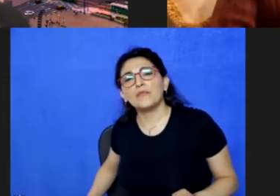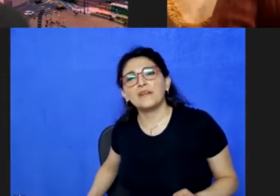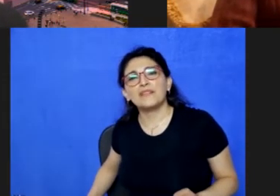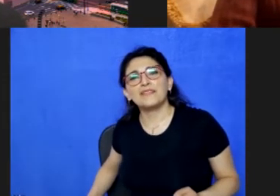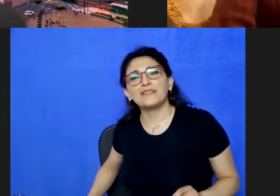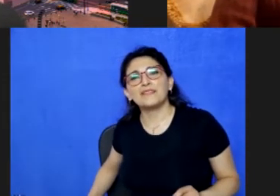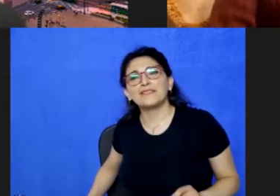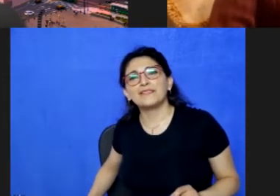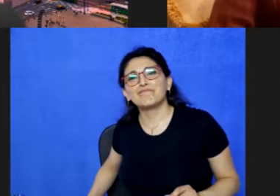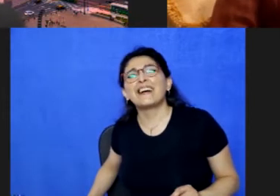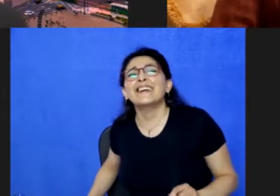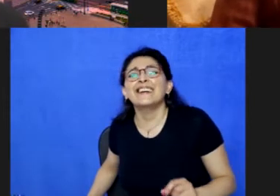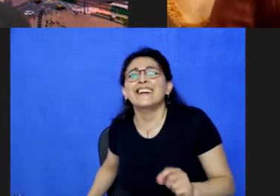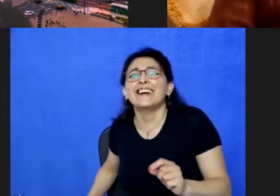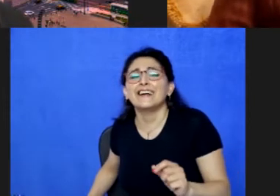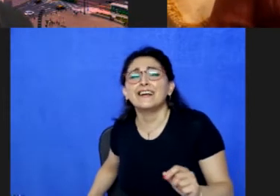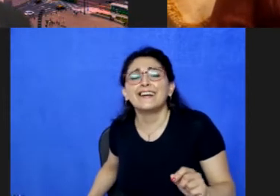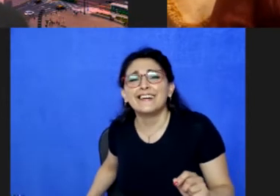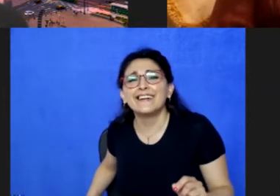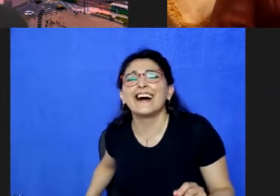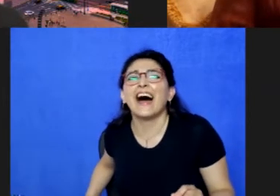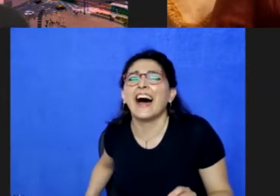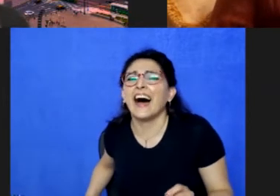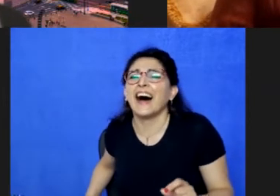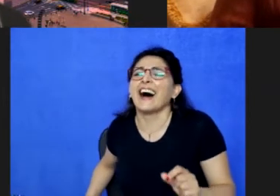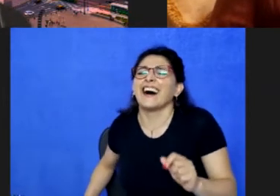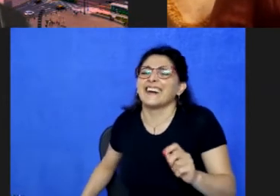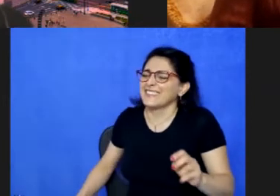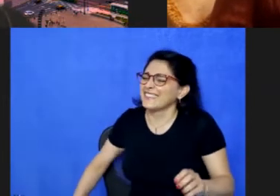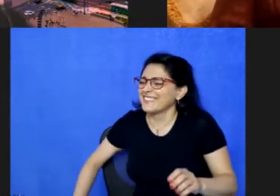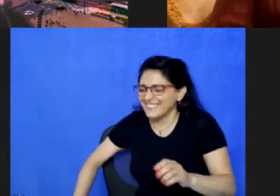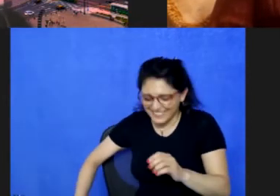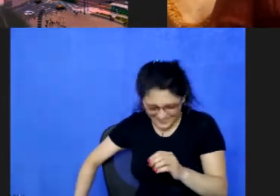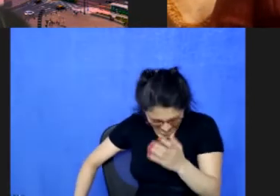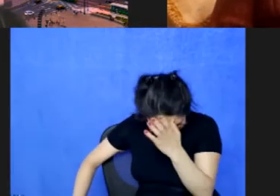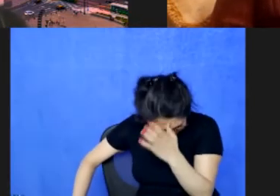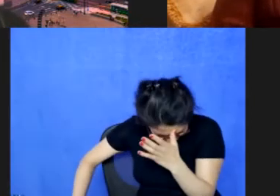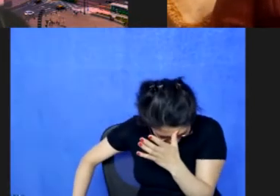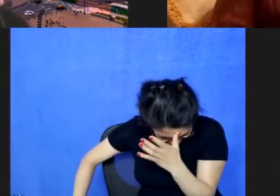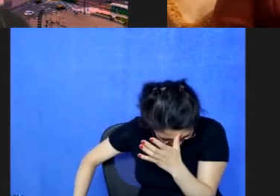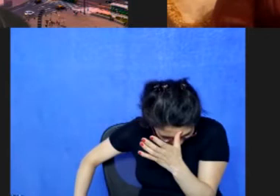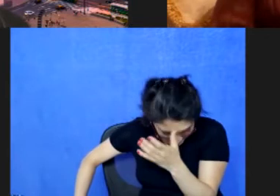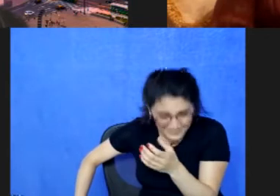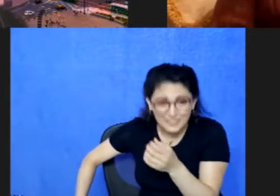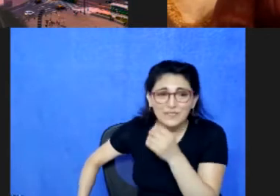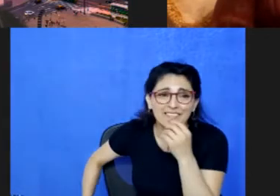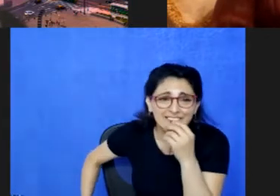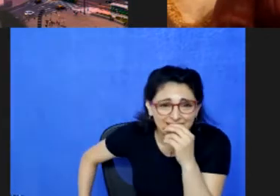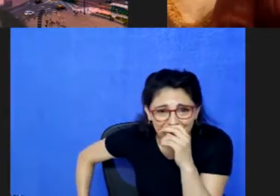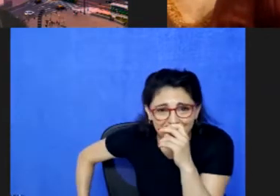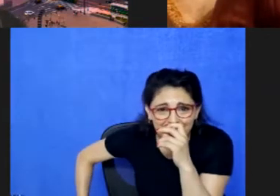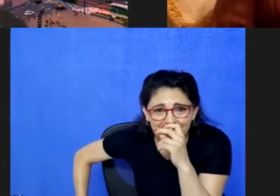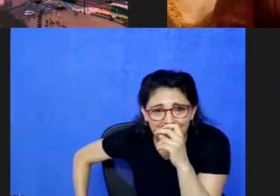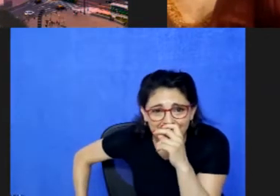pan. Quemaron todo. Habría que ver si los peritos pueden detectar cómo se inició el fuego. Por